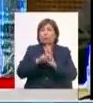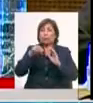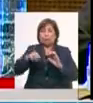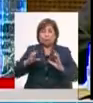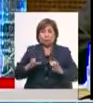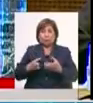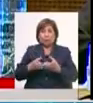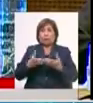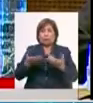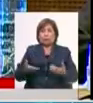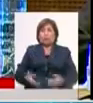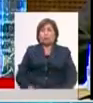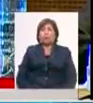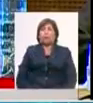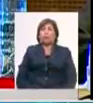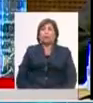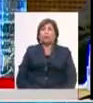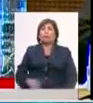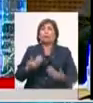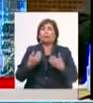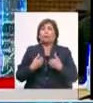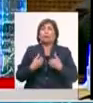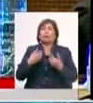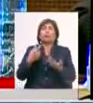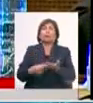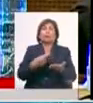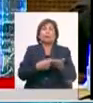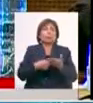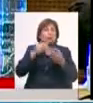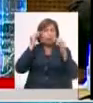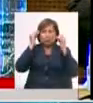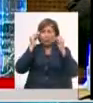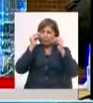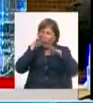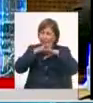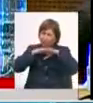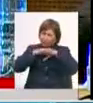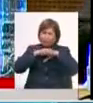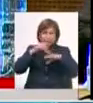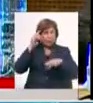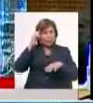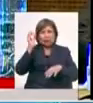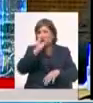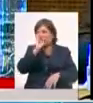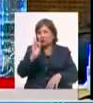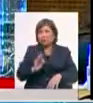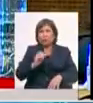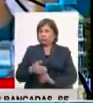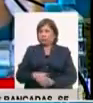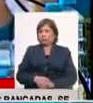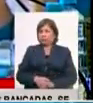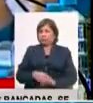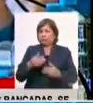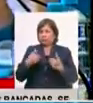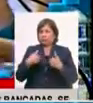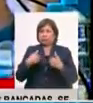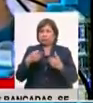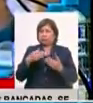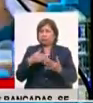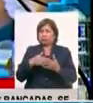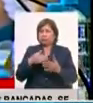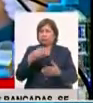regresar a la intro de esta conversación, doctor, porque y ya no es una pregunta constitucional, sino